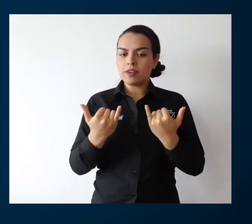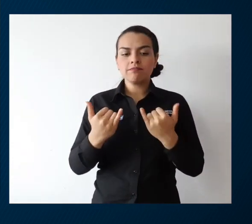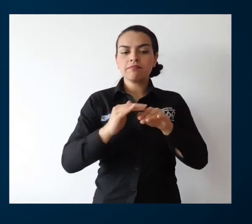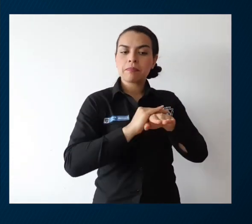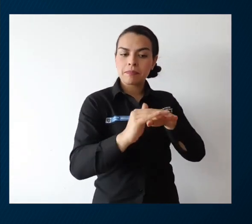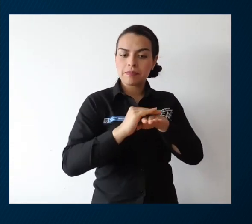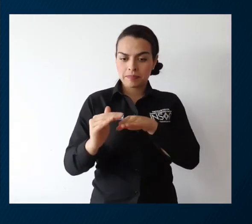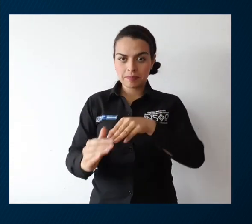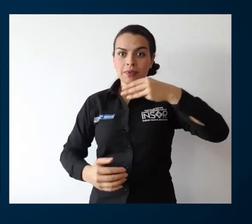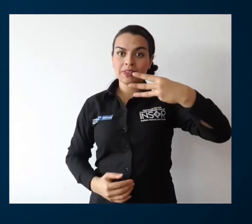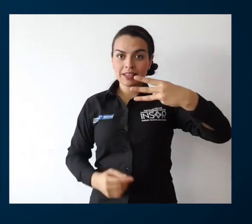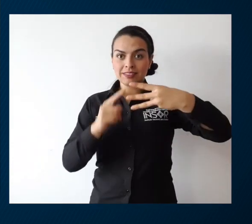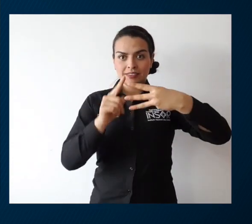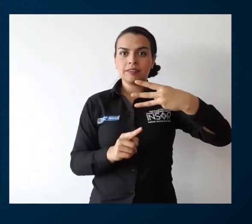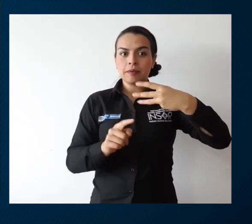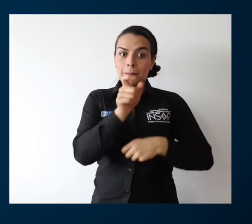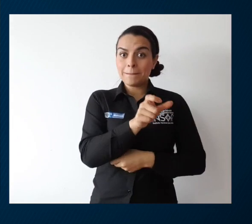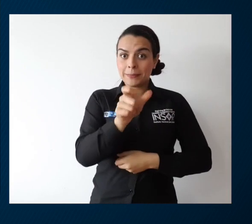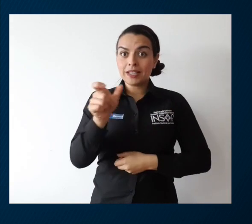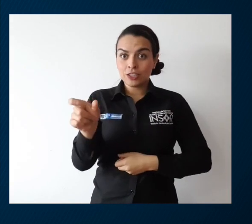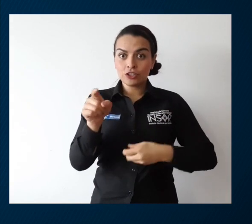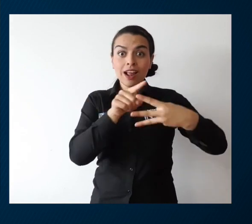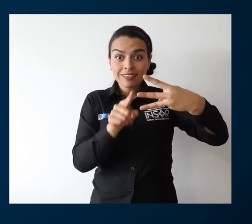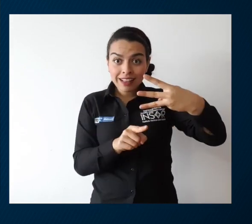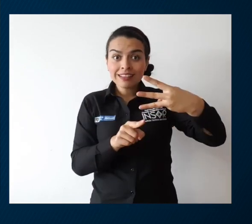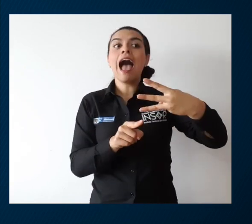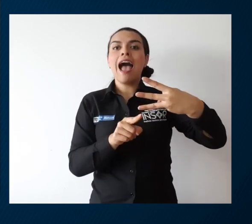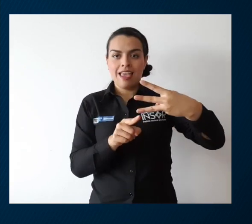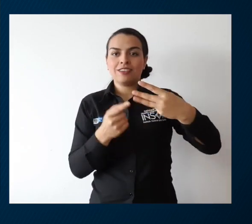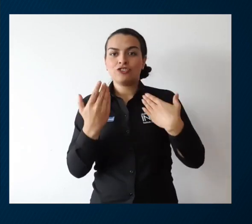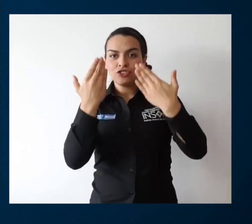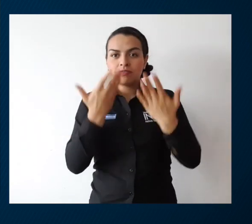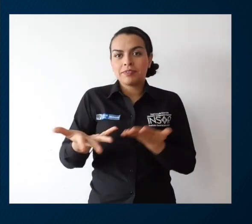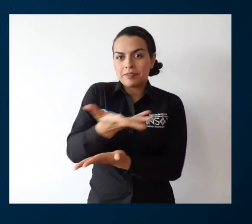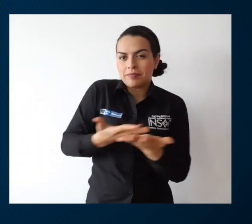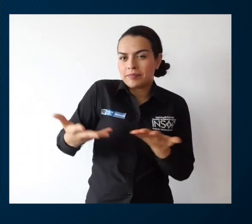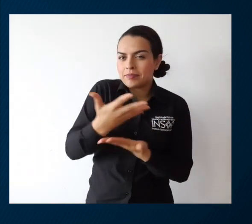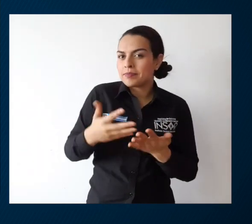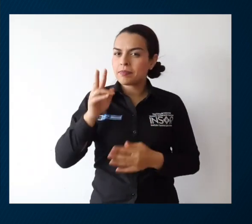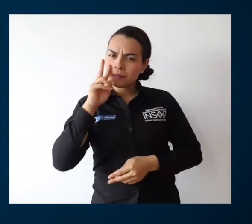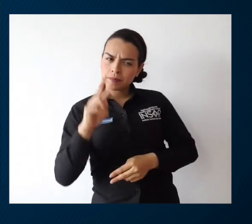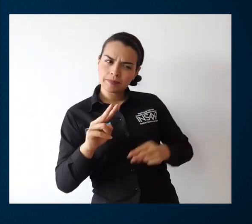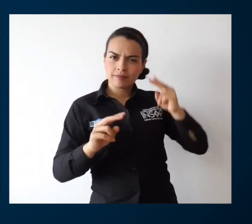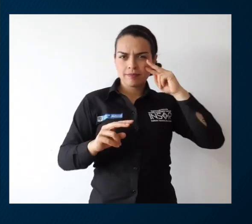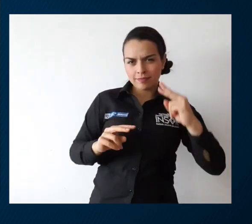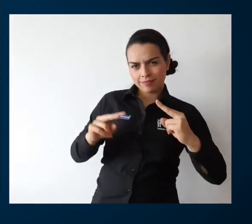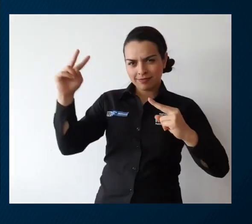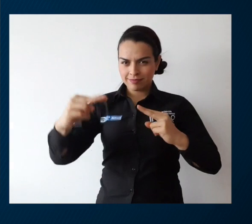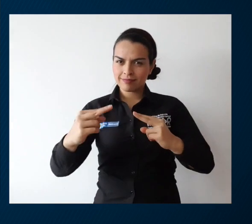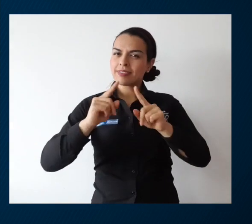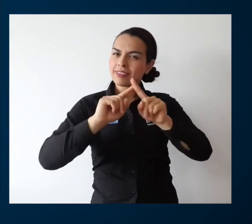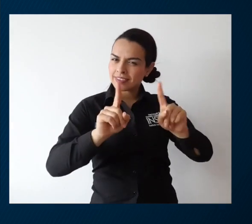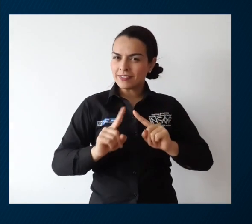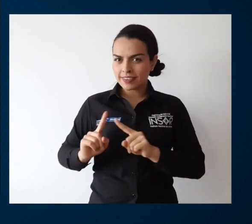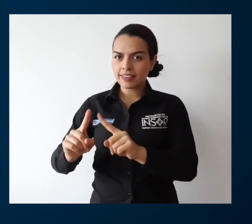de esto a 3 invitados que nos permitirán conversar desde 3 perspectivas. Una